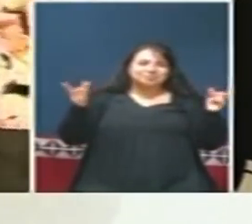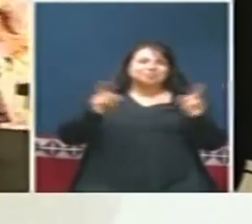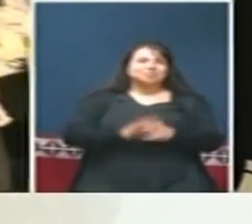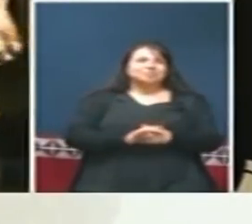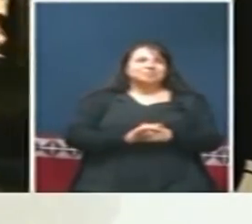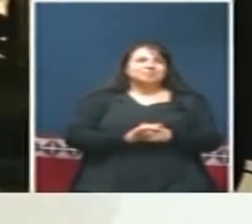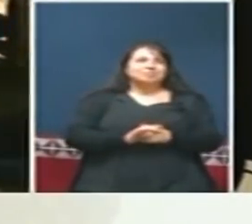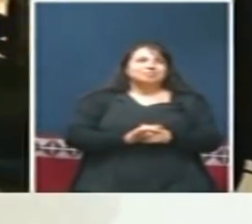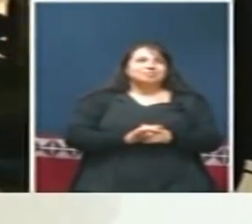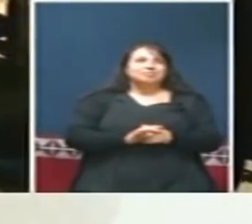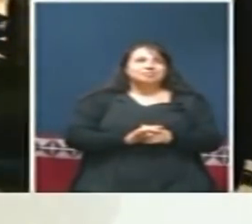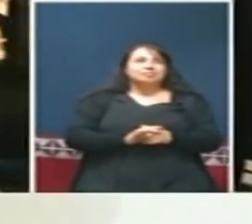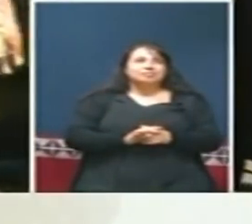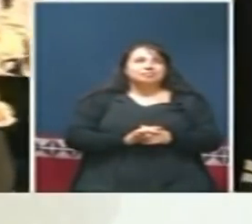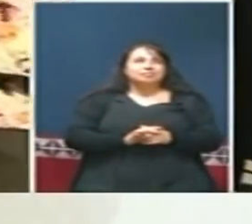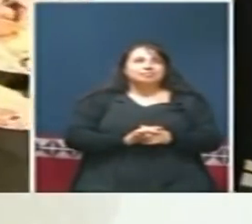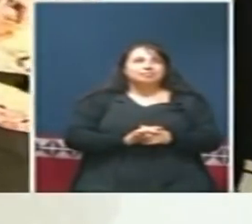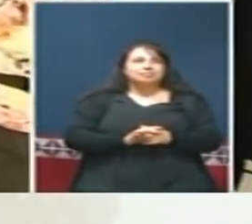sí.